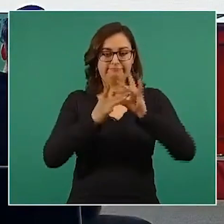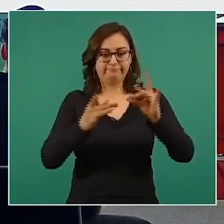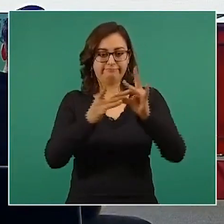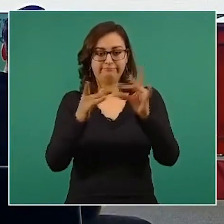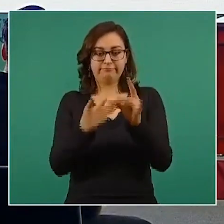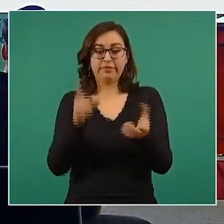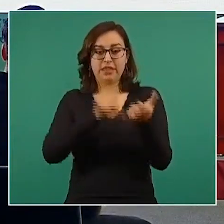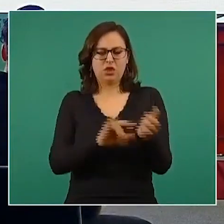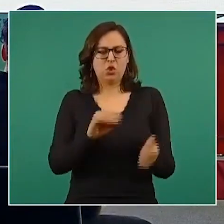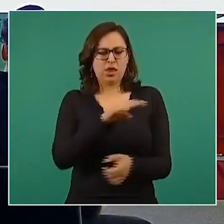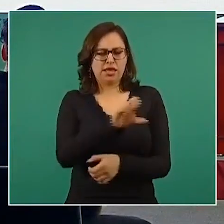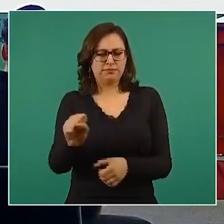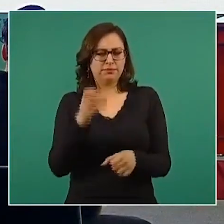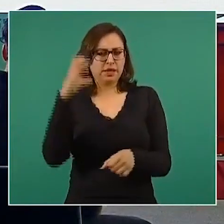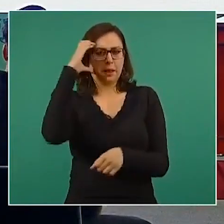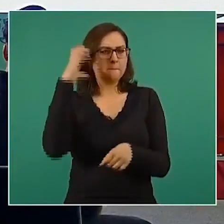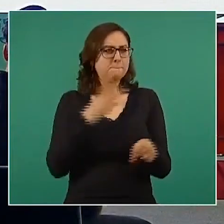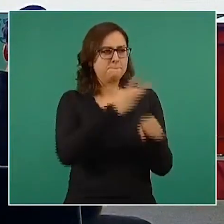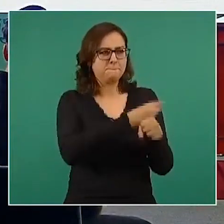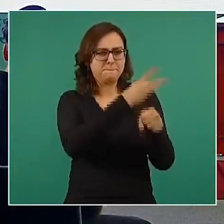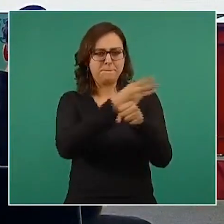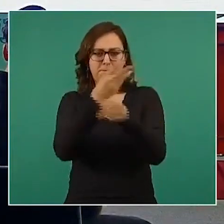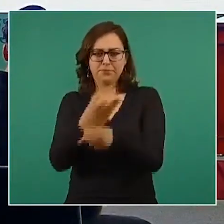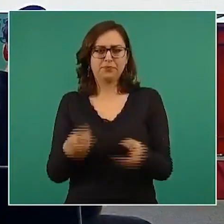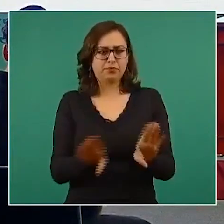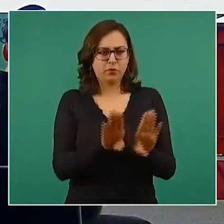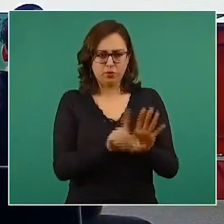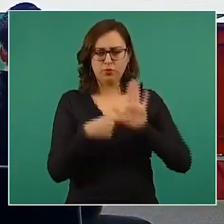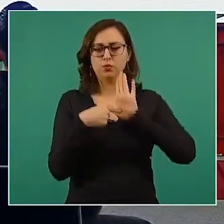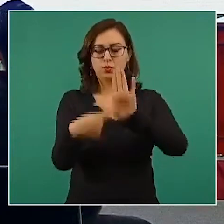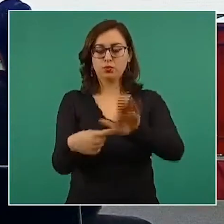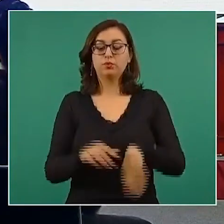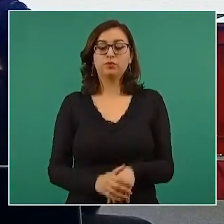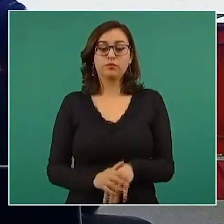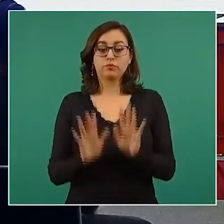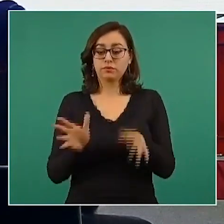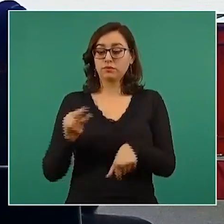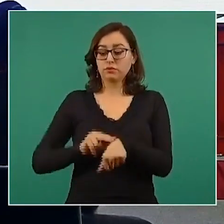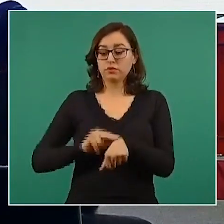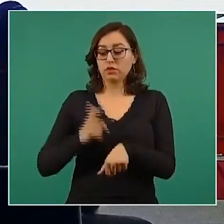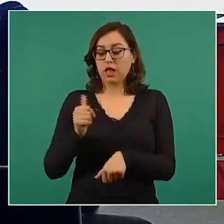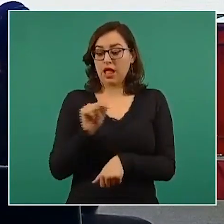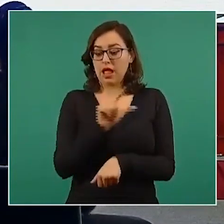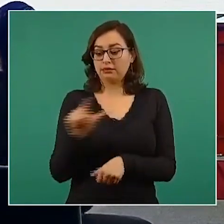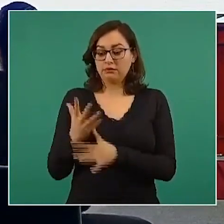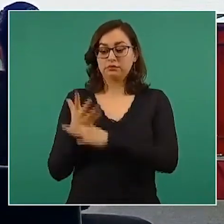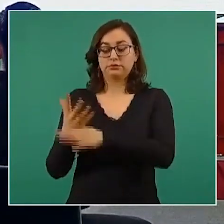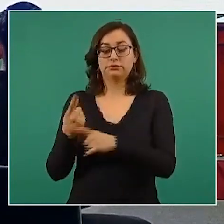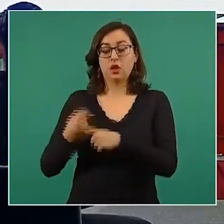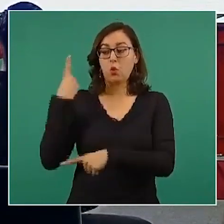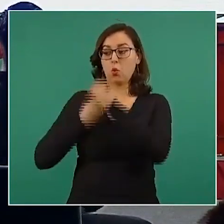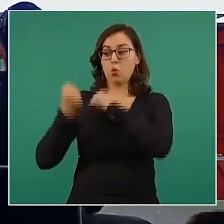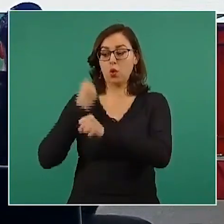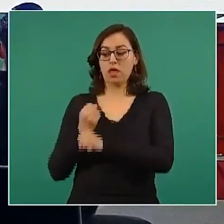Mexicano del Seguro Social. Y bueno, pues ya el doctor comentaba que a finales de febrero se confirmó el primer caso positivo a